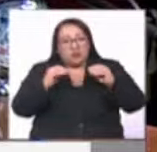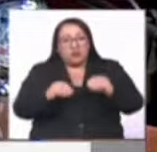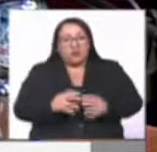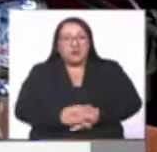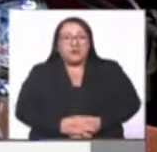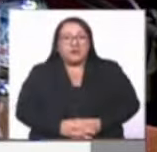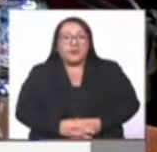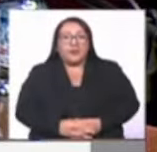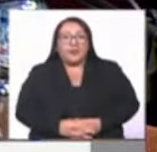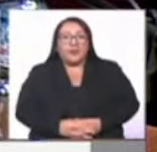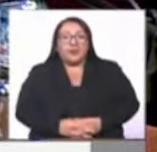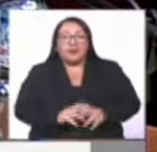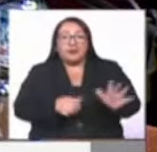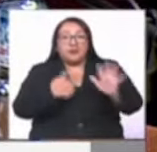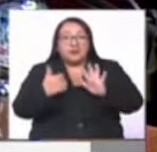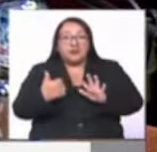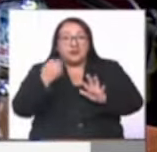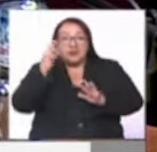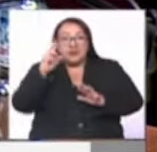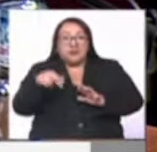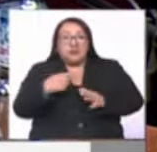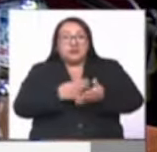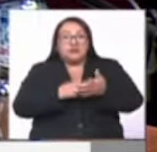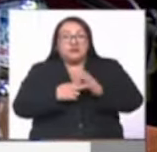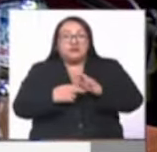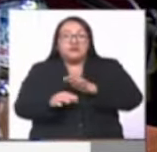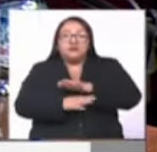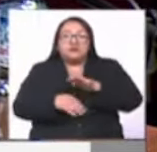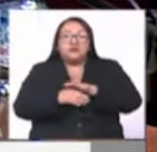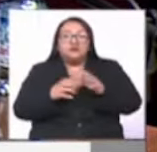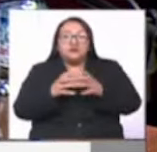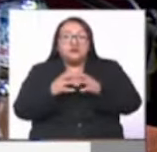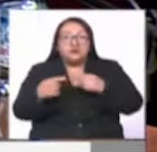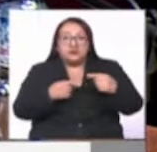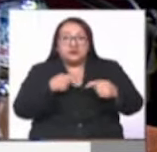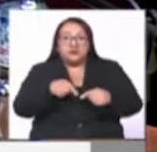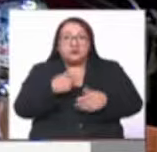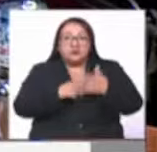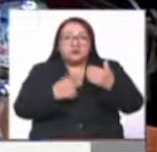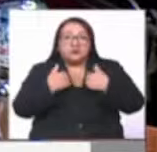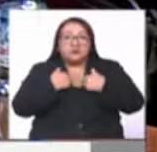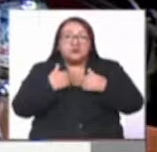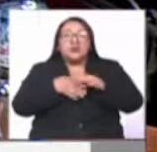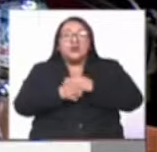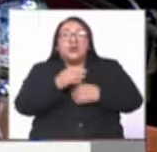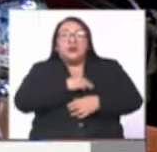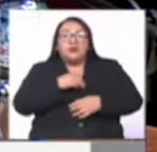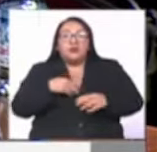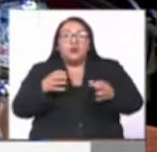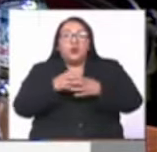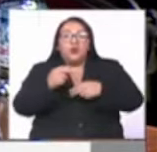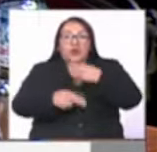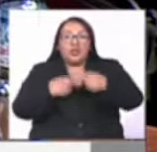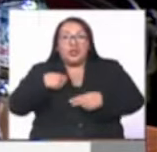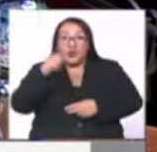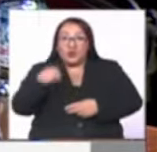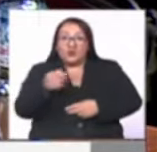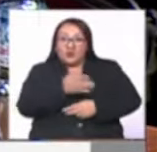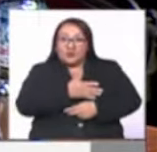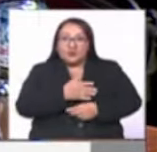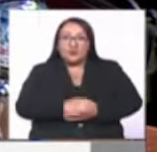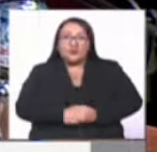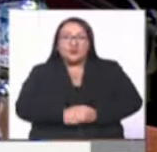institucional la sexta razón es que las bases del concurso para acceder a miembro de la junta Nacional de Justicia